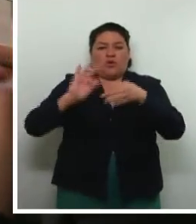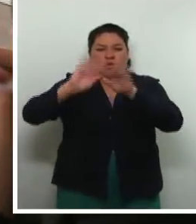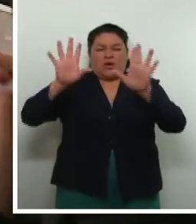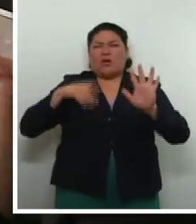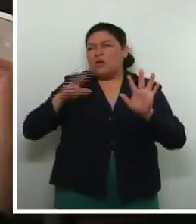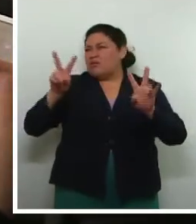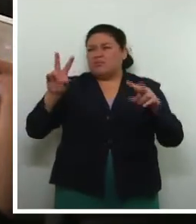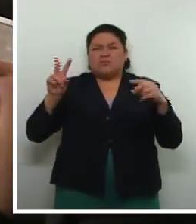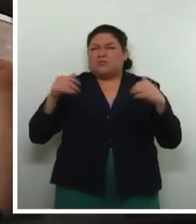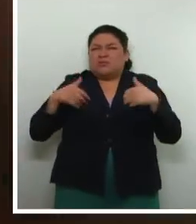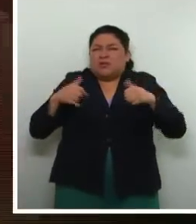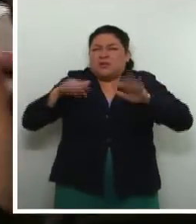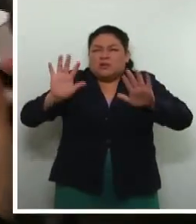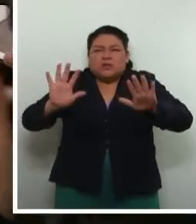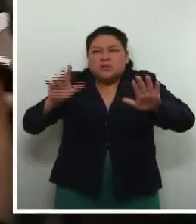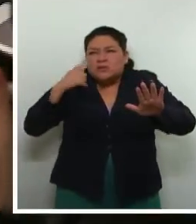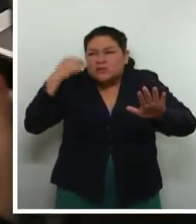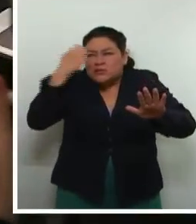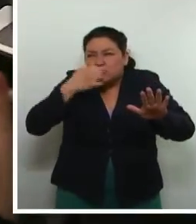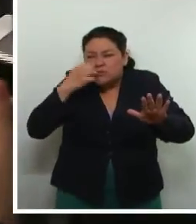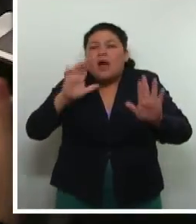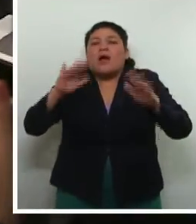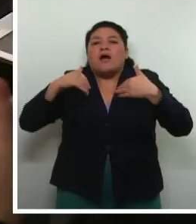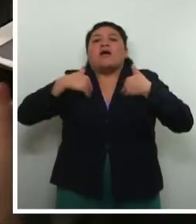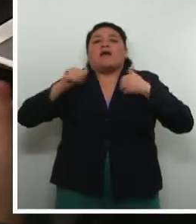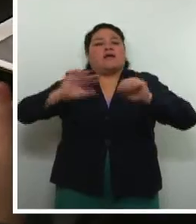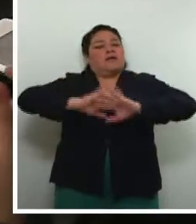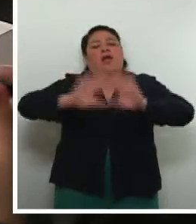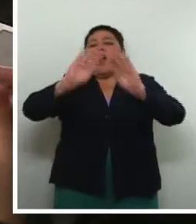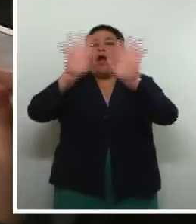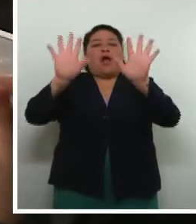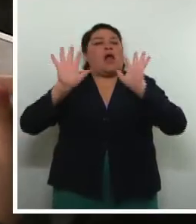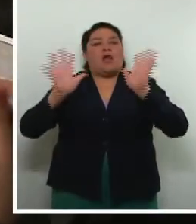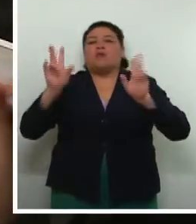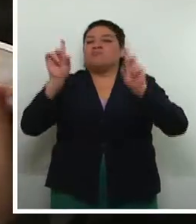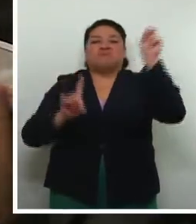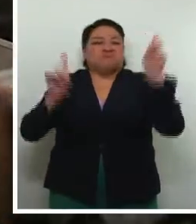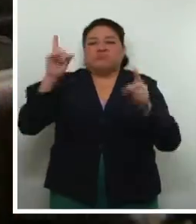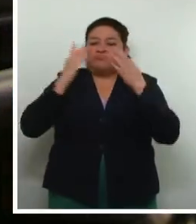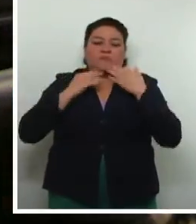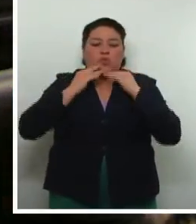trabajo entenderlo, pero creo que ya está claro.